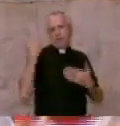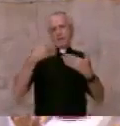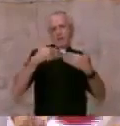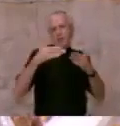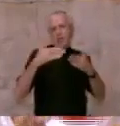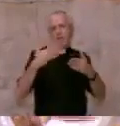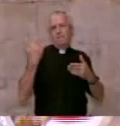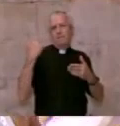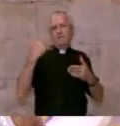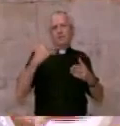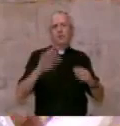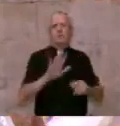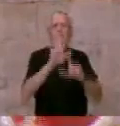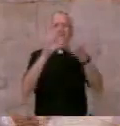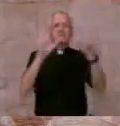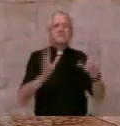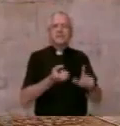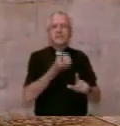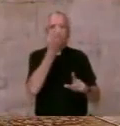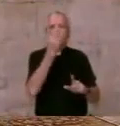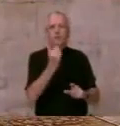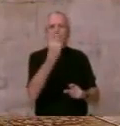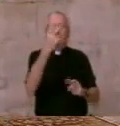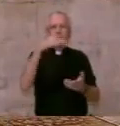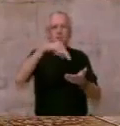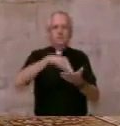7 de mayo de